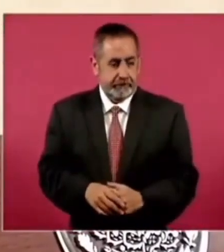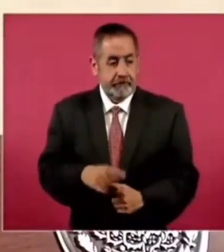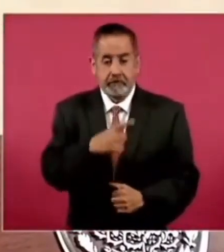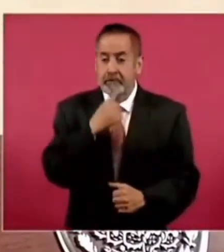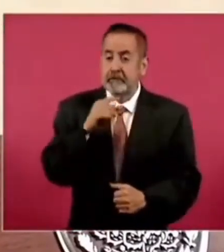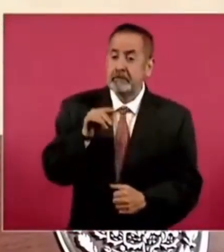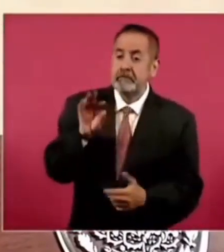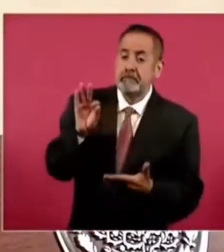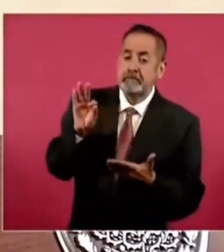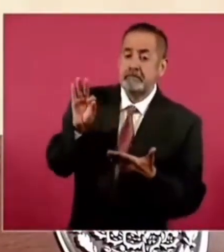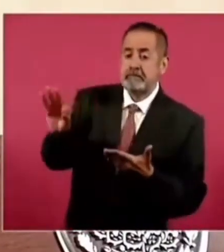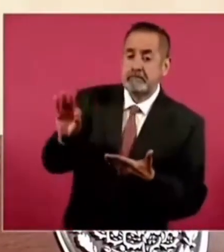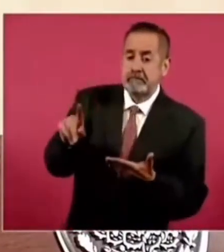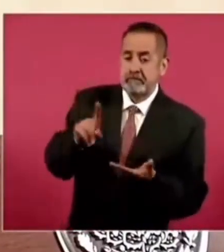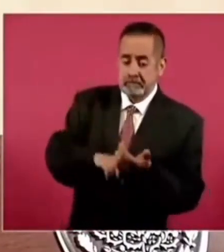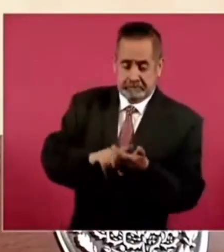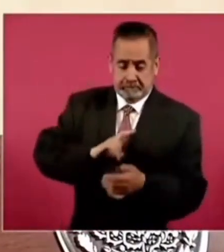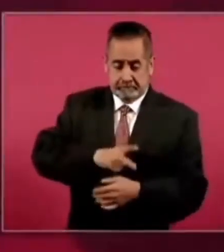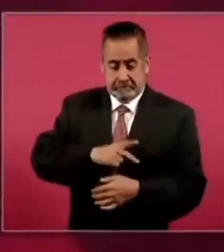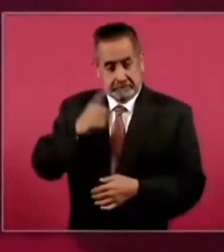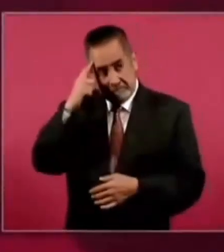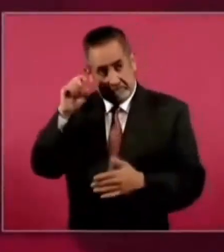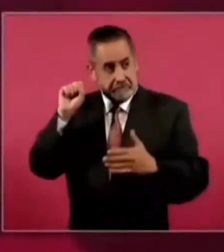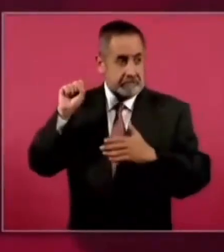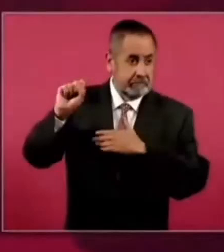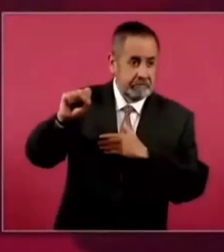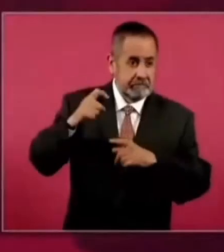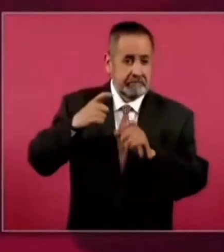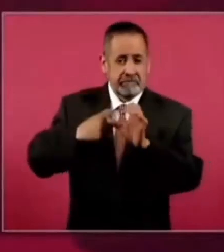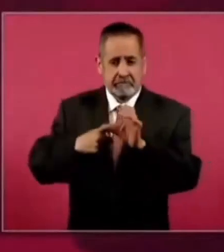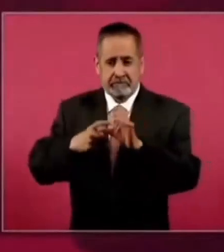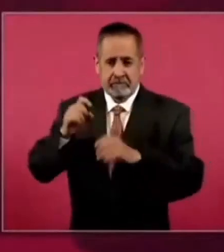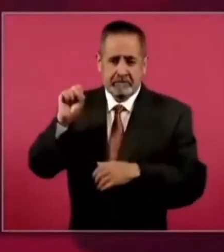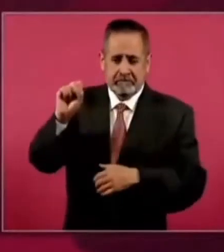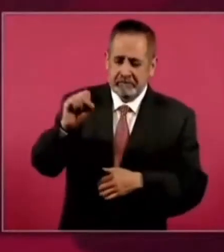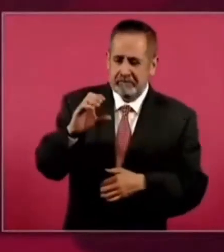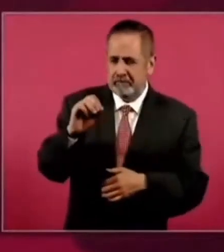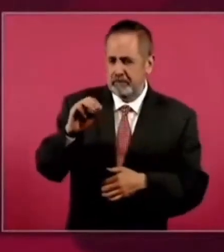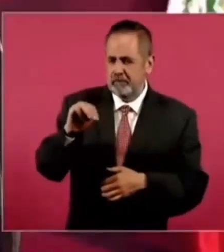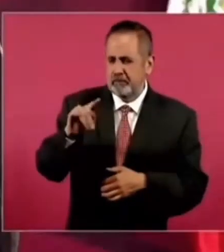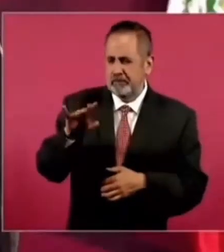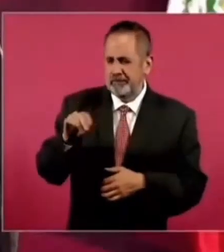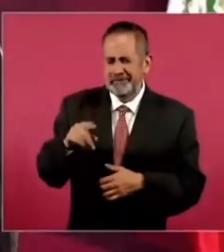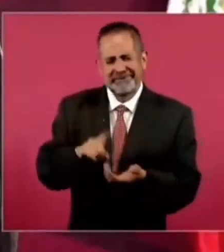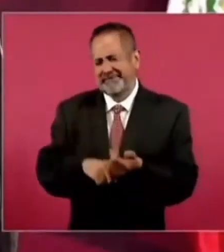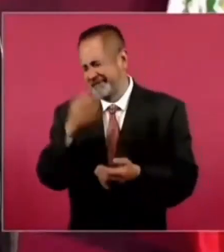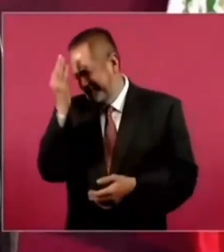inyectar el virus del comunismo en los libros. Falso.